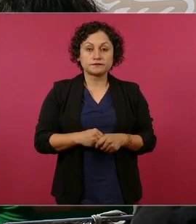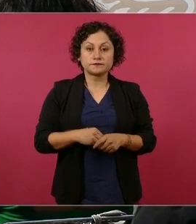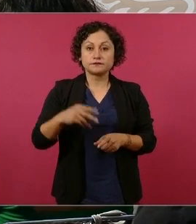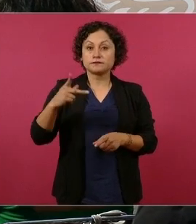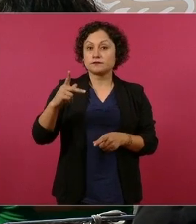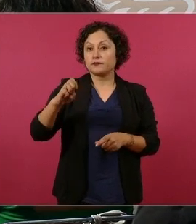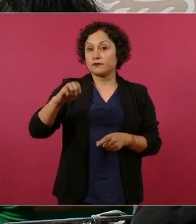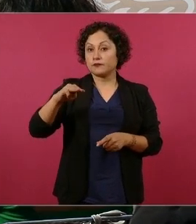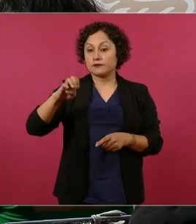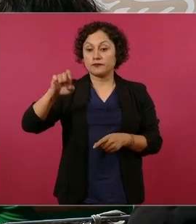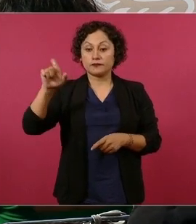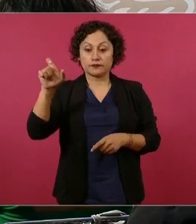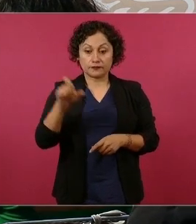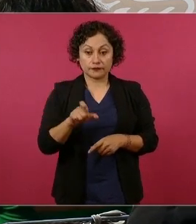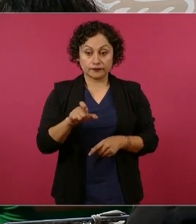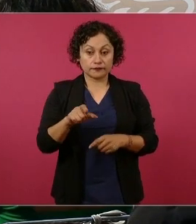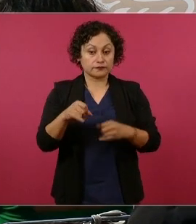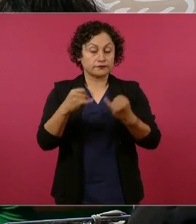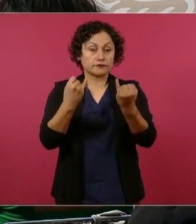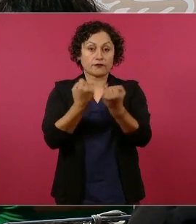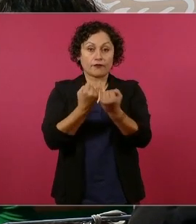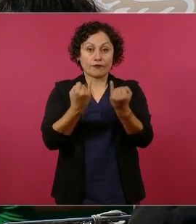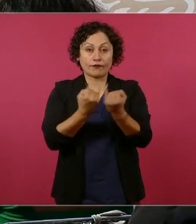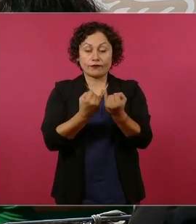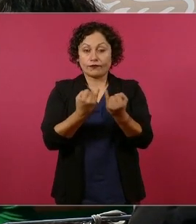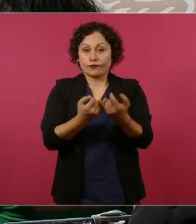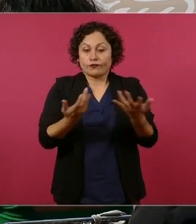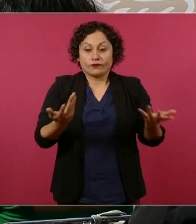Pemex, por ejemplo.